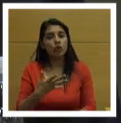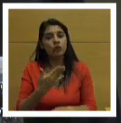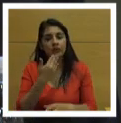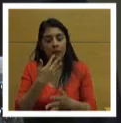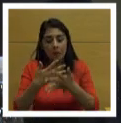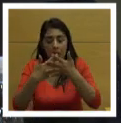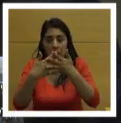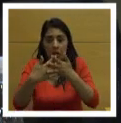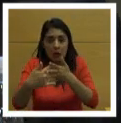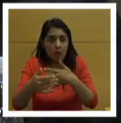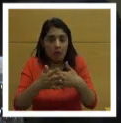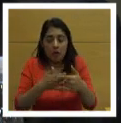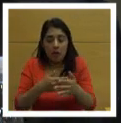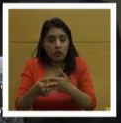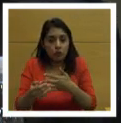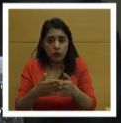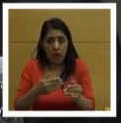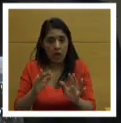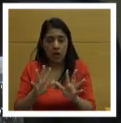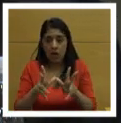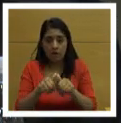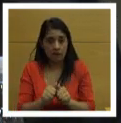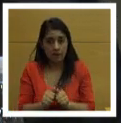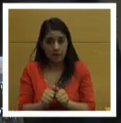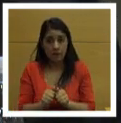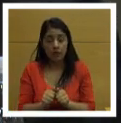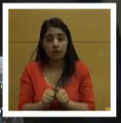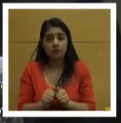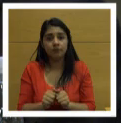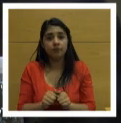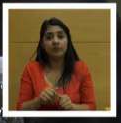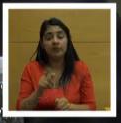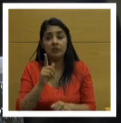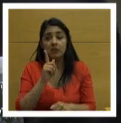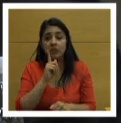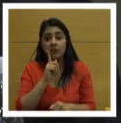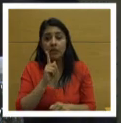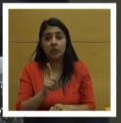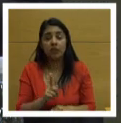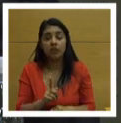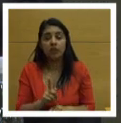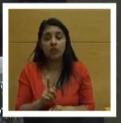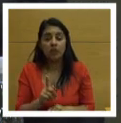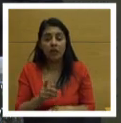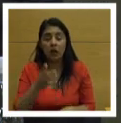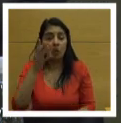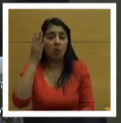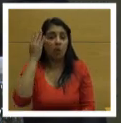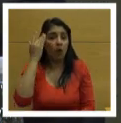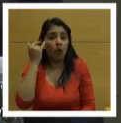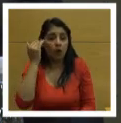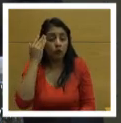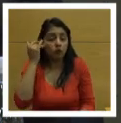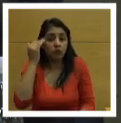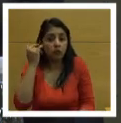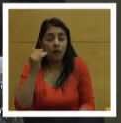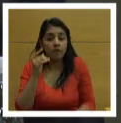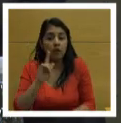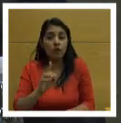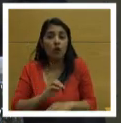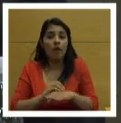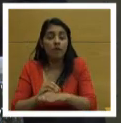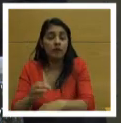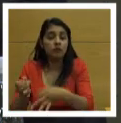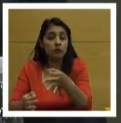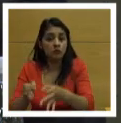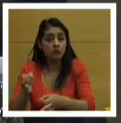invisibilización al interior de los núcleos familiares, quienes sustraen dichas situaciones del conocimiento de los tribunales